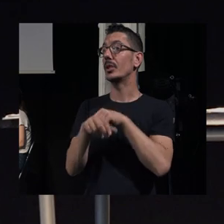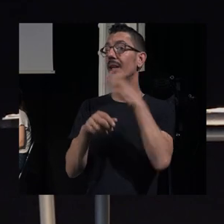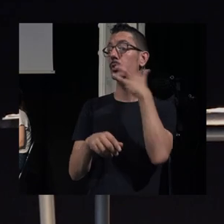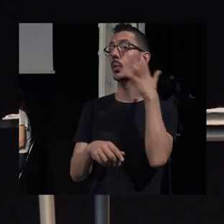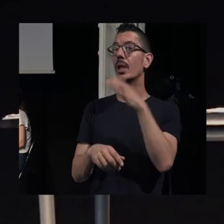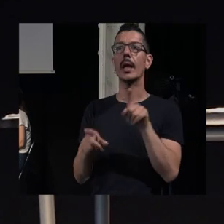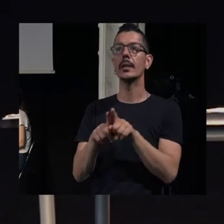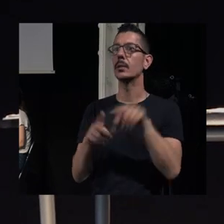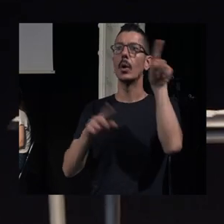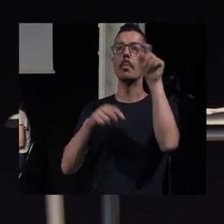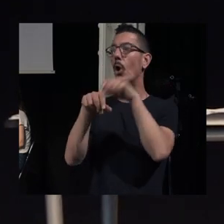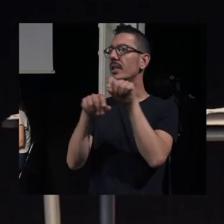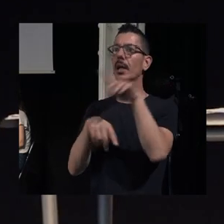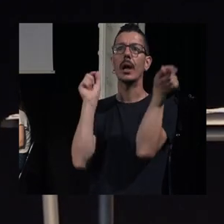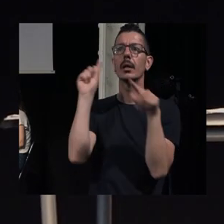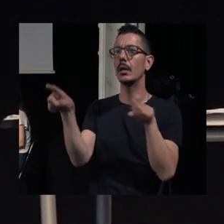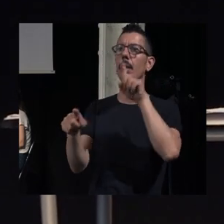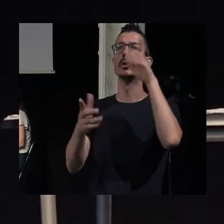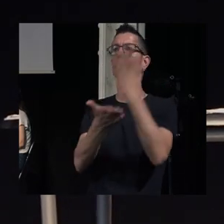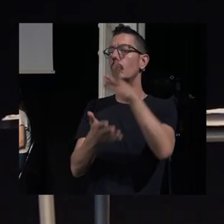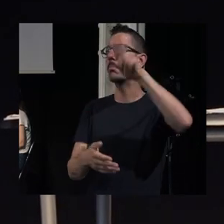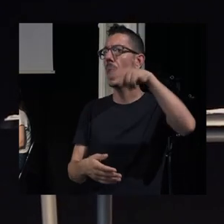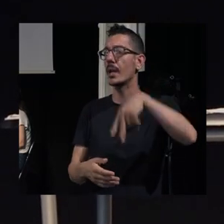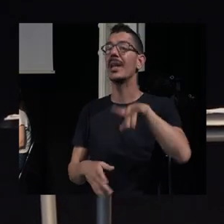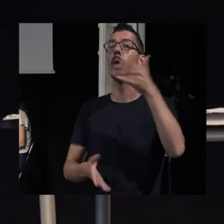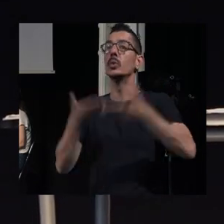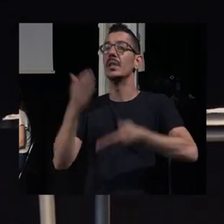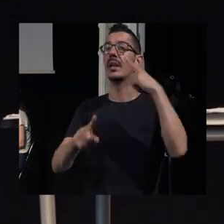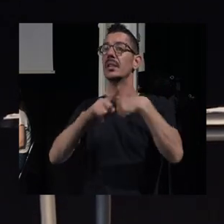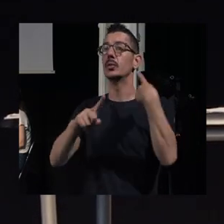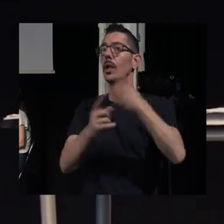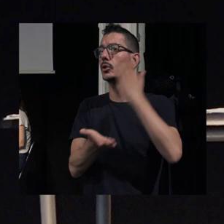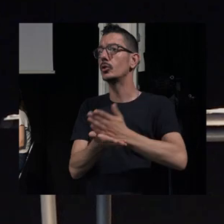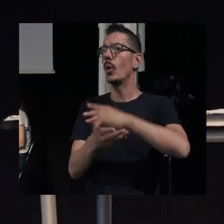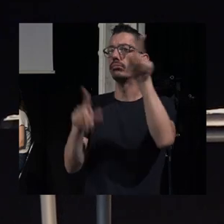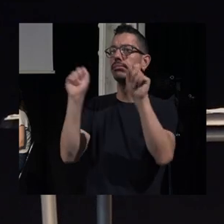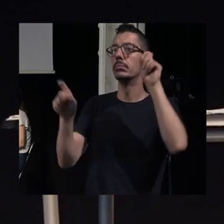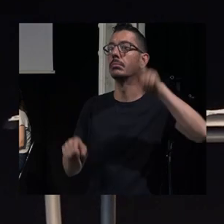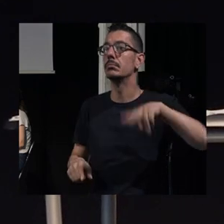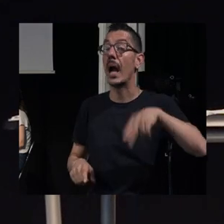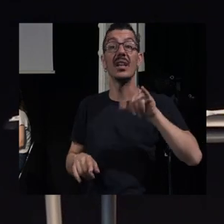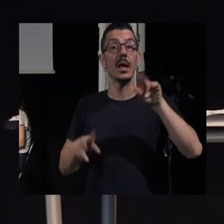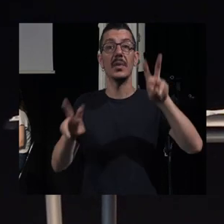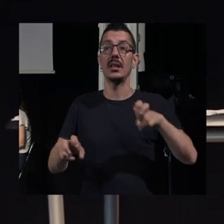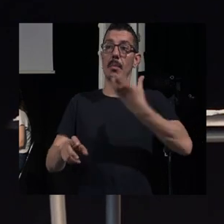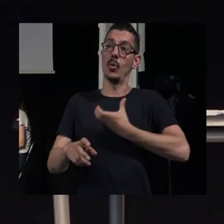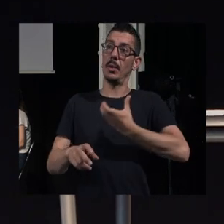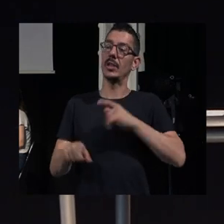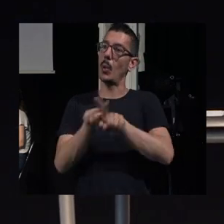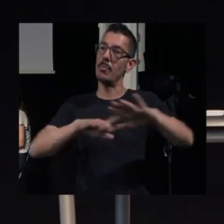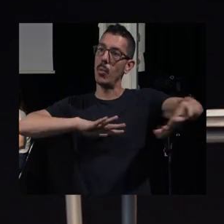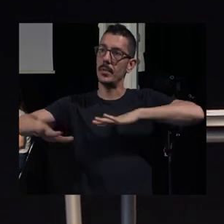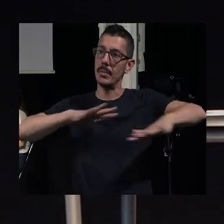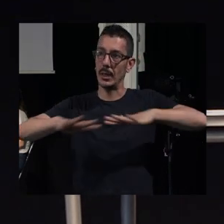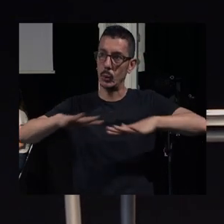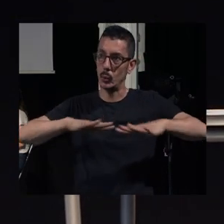crítico de la política y de la justicia sexual, y del municipalismo también, como movimiento